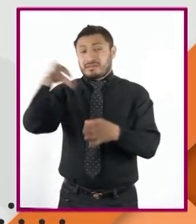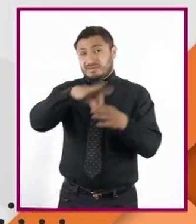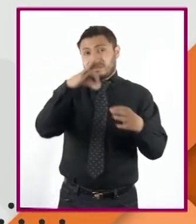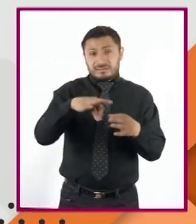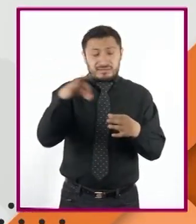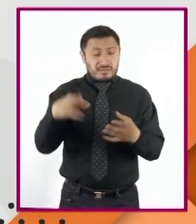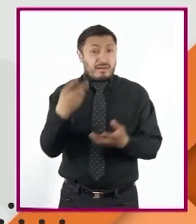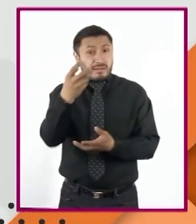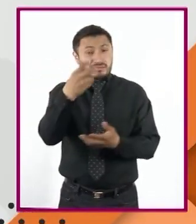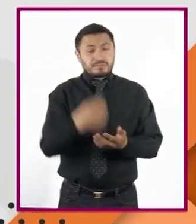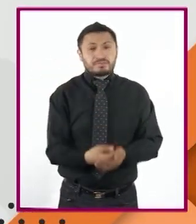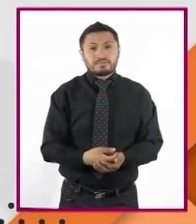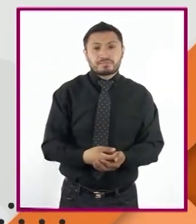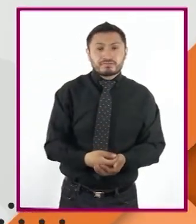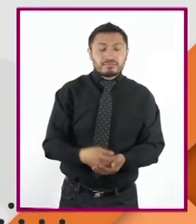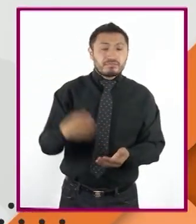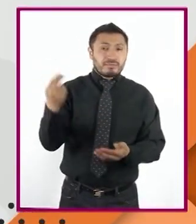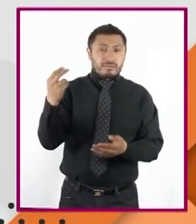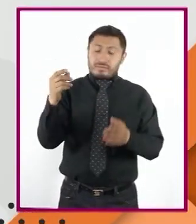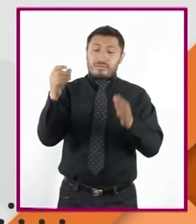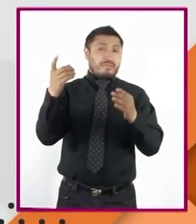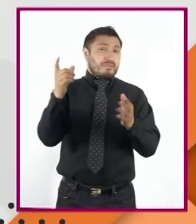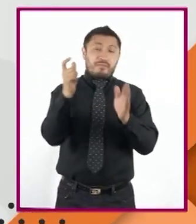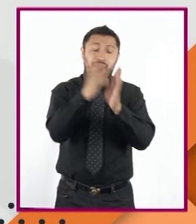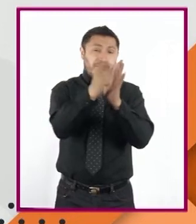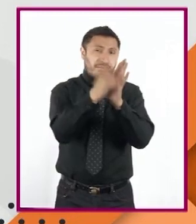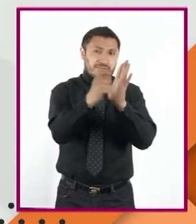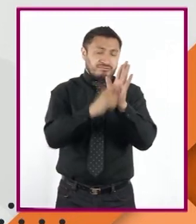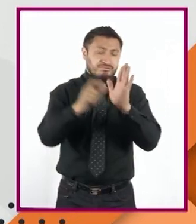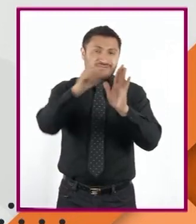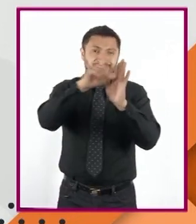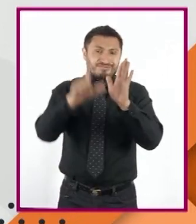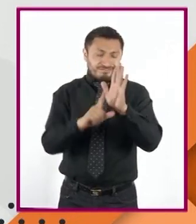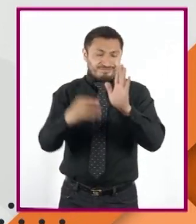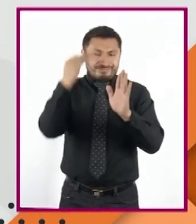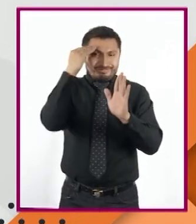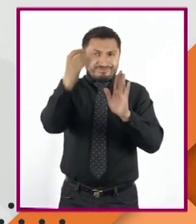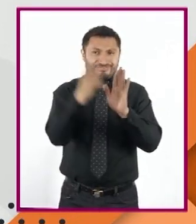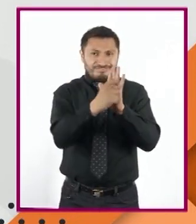a dudas, es necesario colocar este evento en la línea del tiempo.